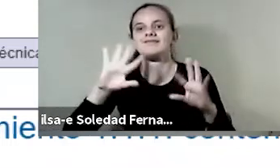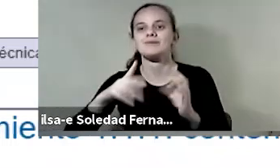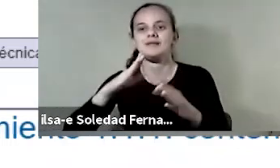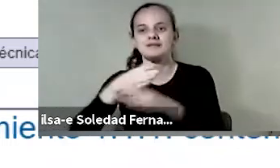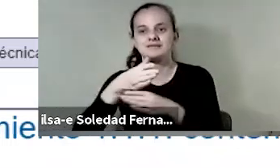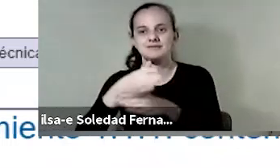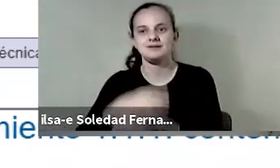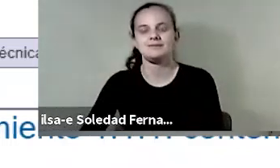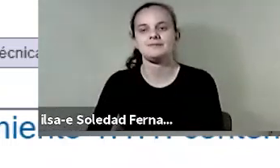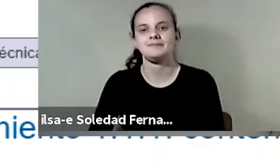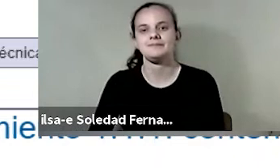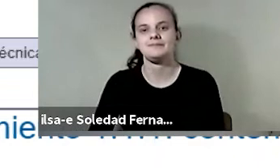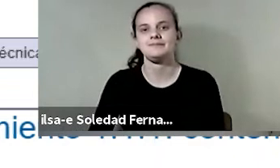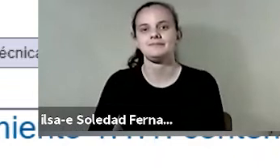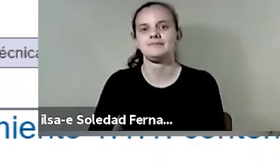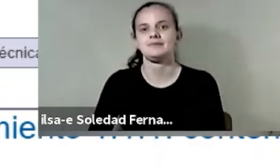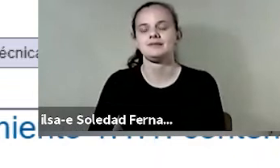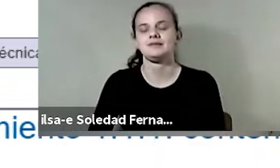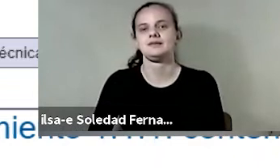estamos queriendo medir accesibilidad.